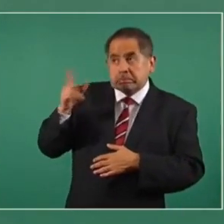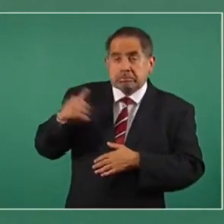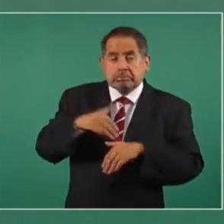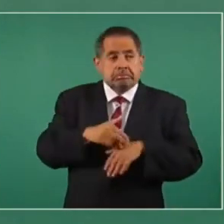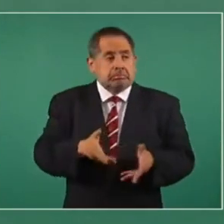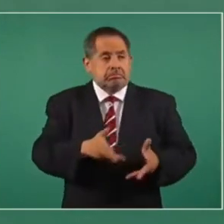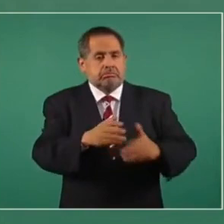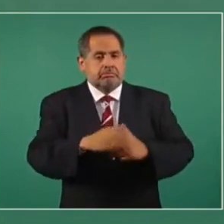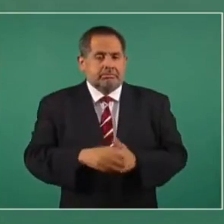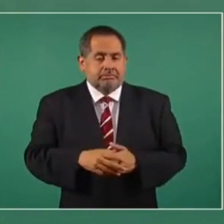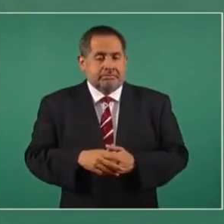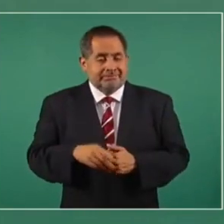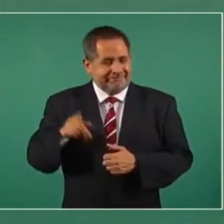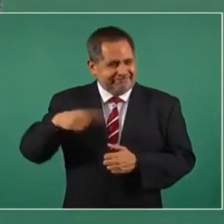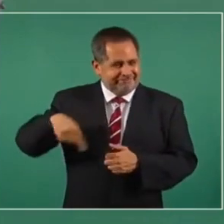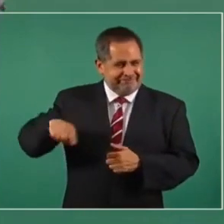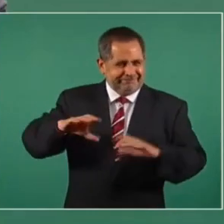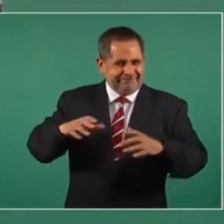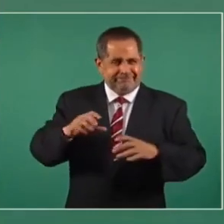Los de Hacienda